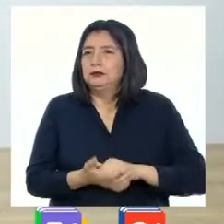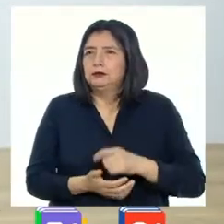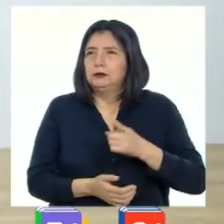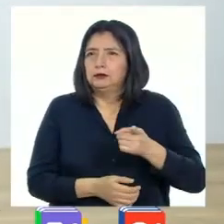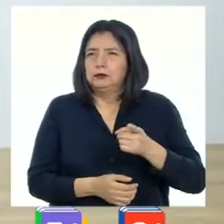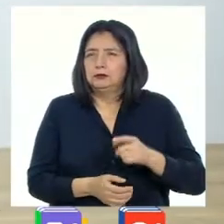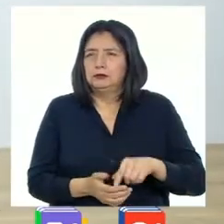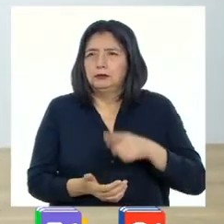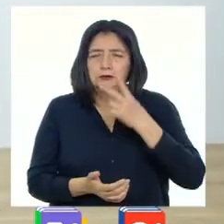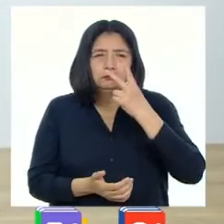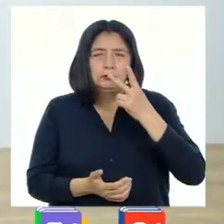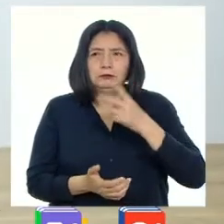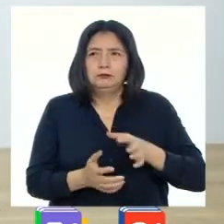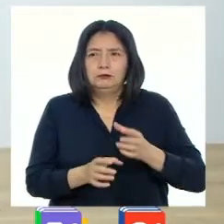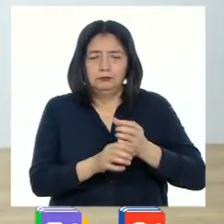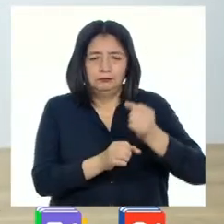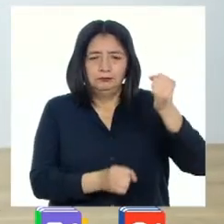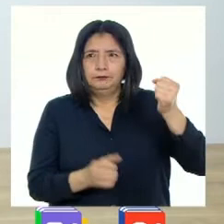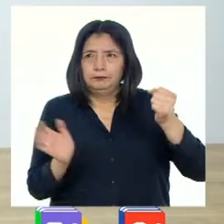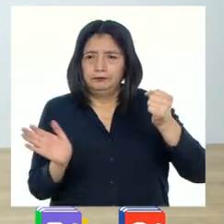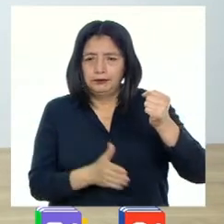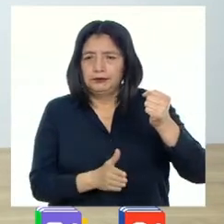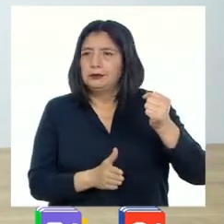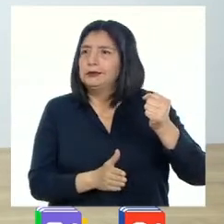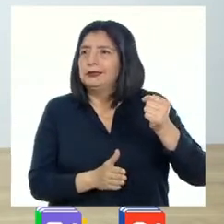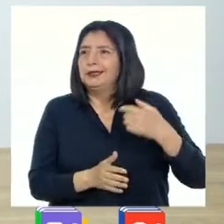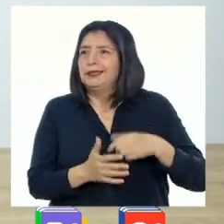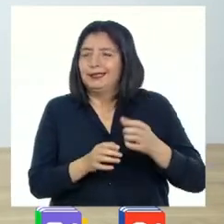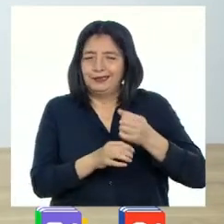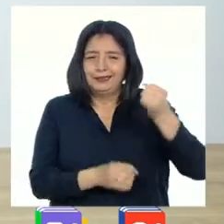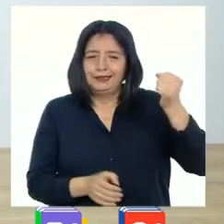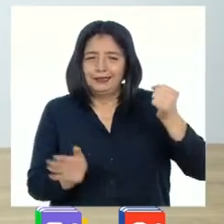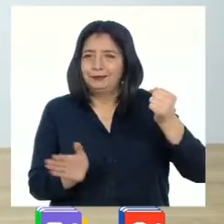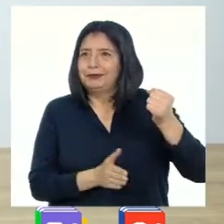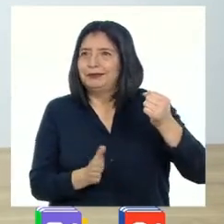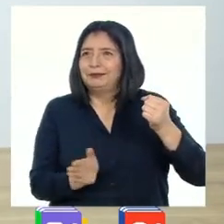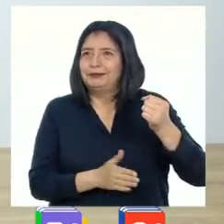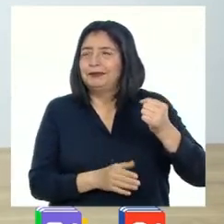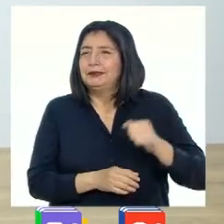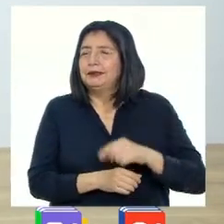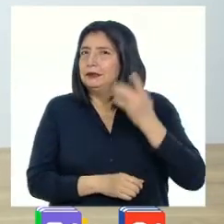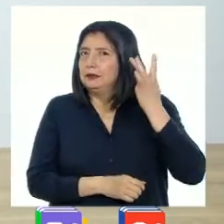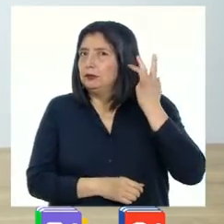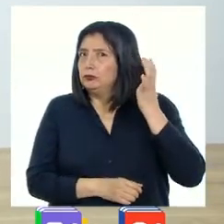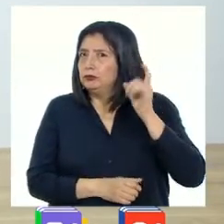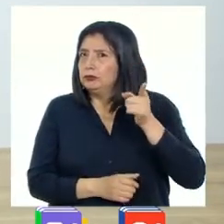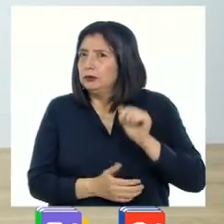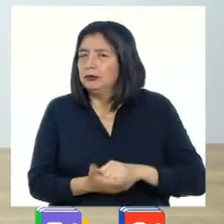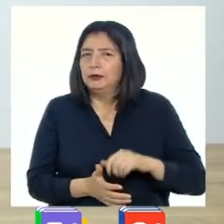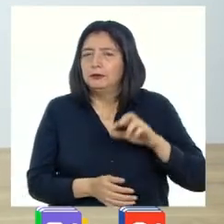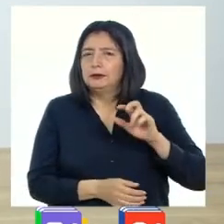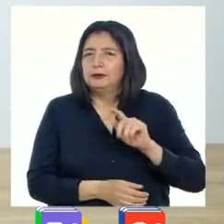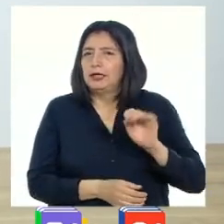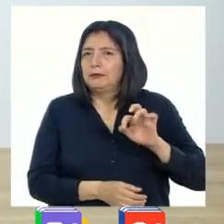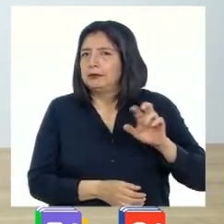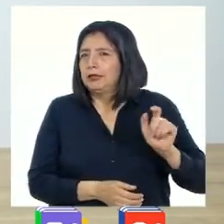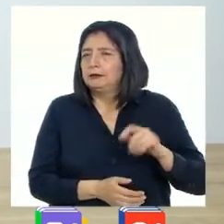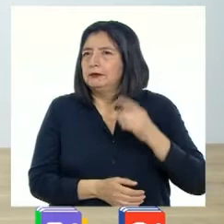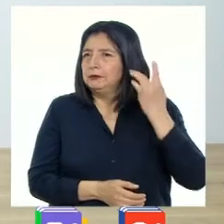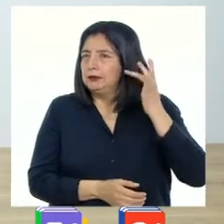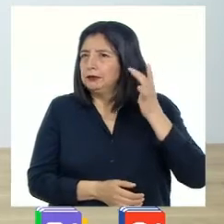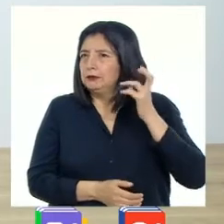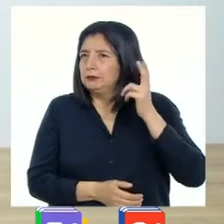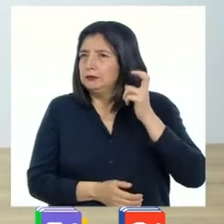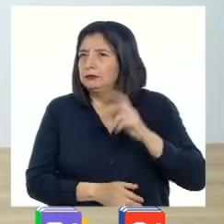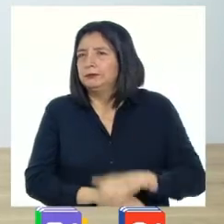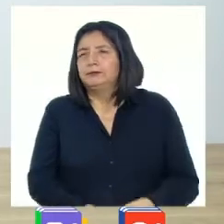pegar justo en la parte. ¡Ya! ¡Uy! ¡Al medio! ¡Ajá! ¡Oye! ¿Cómo suena? ¡Mira cómo suena!